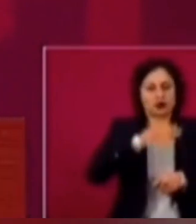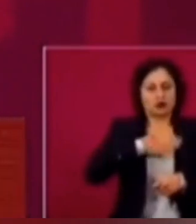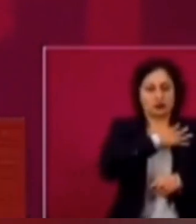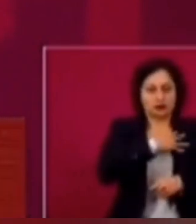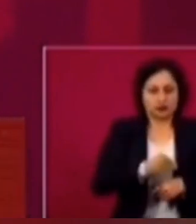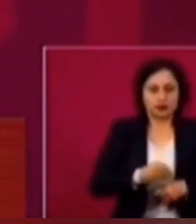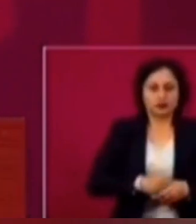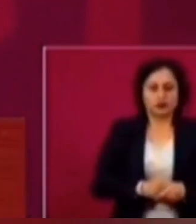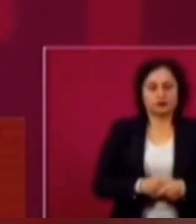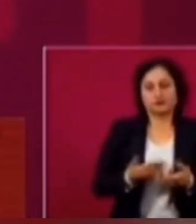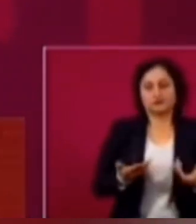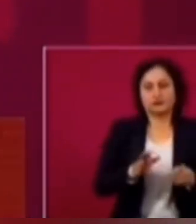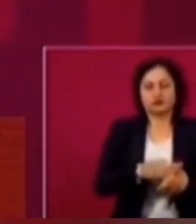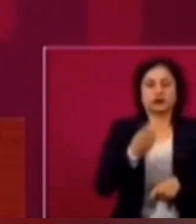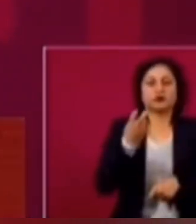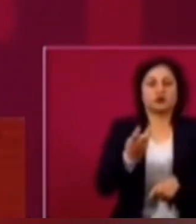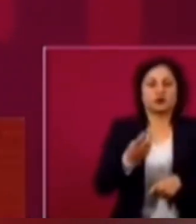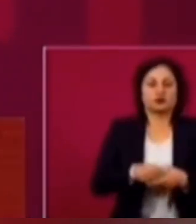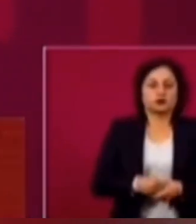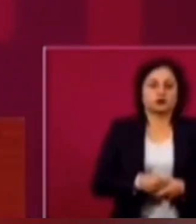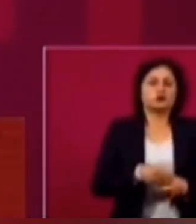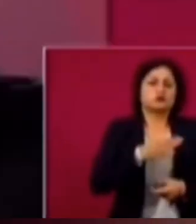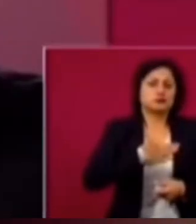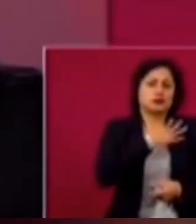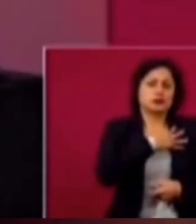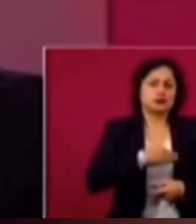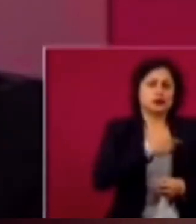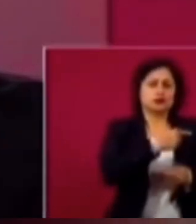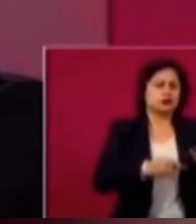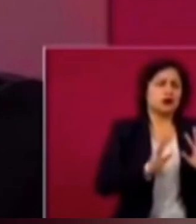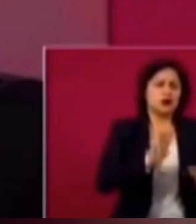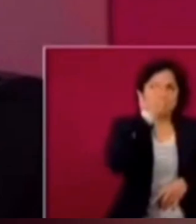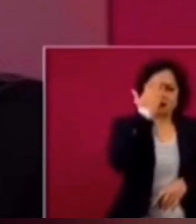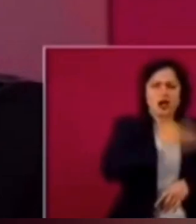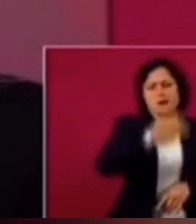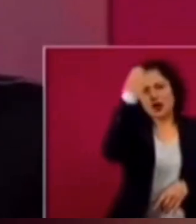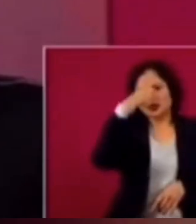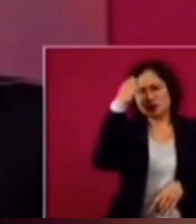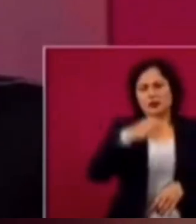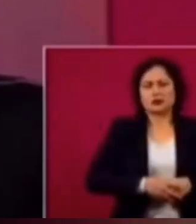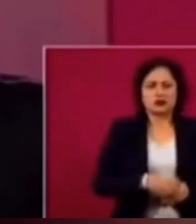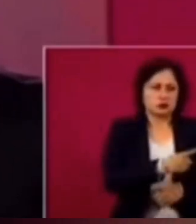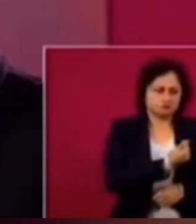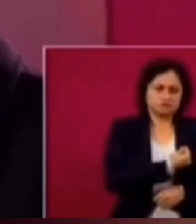Entonces, ya ellos saben qué es esto. Me da mucho orgullo que resistan